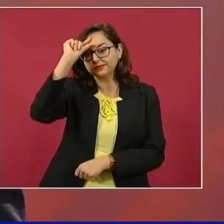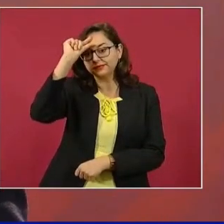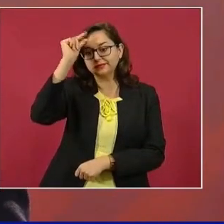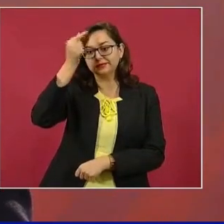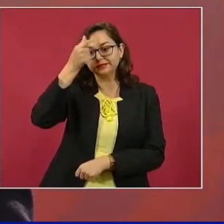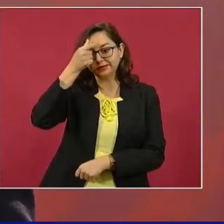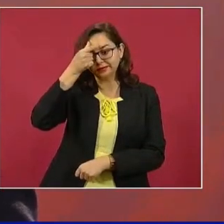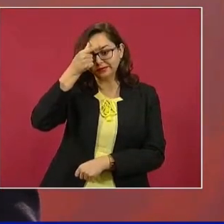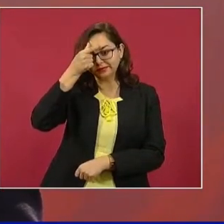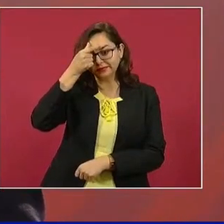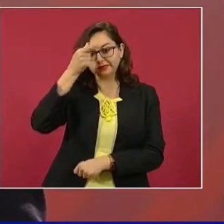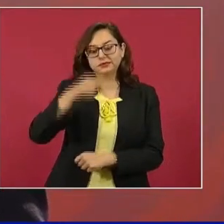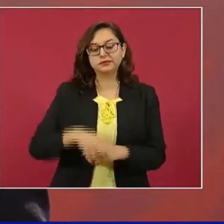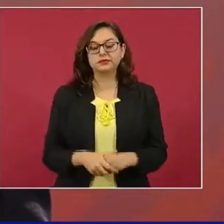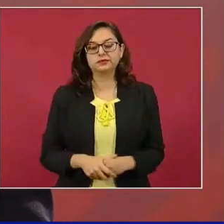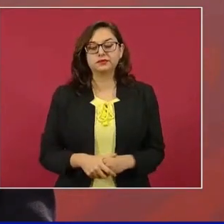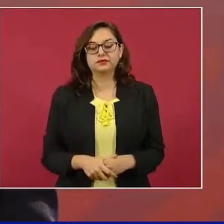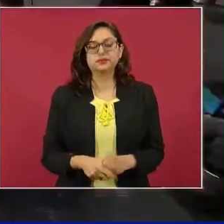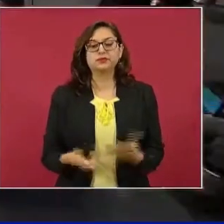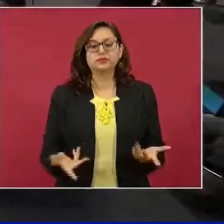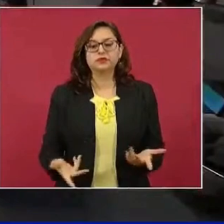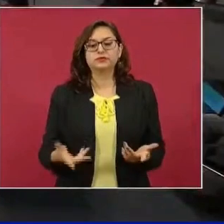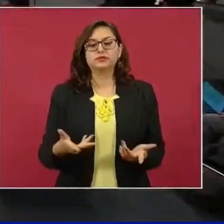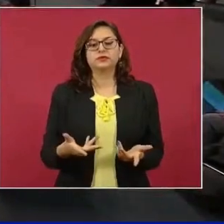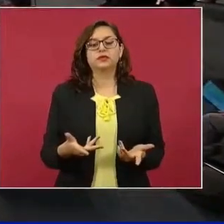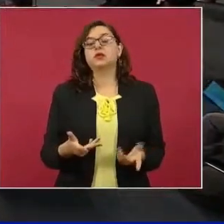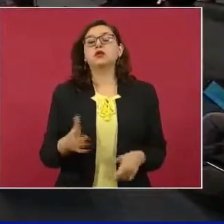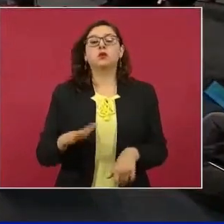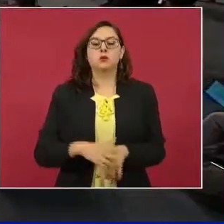conservador. Entonces vamos a